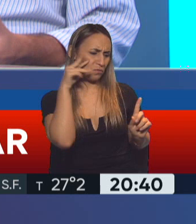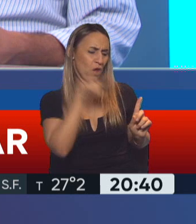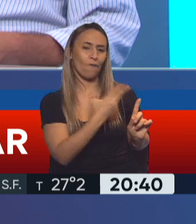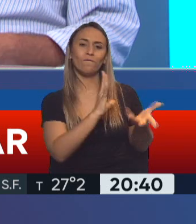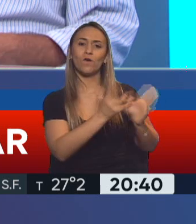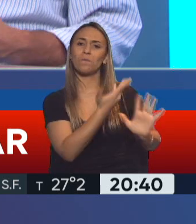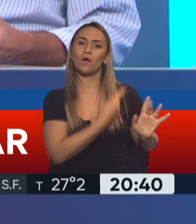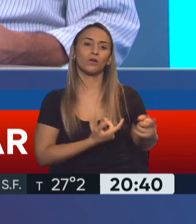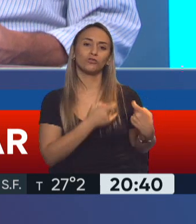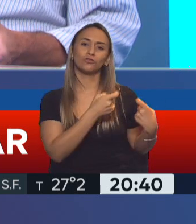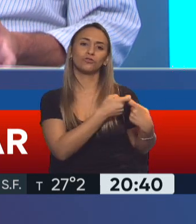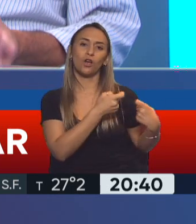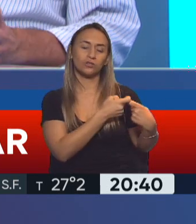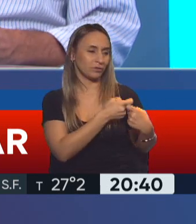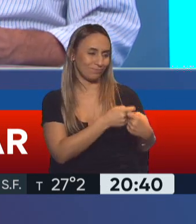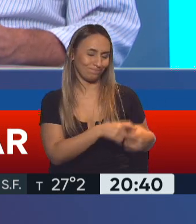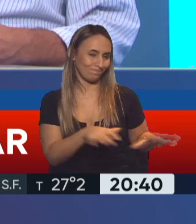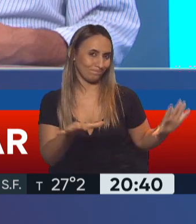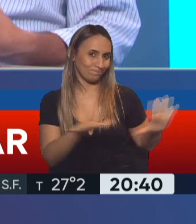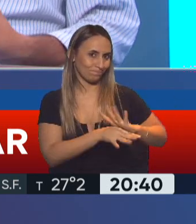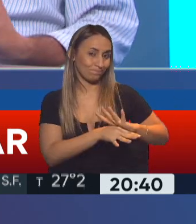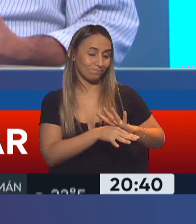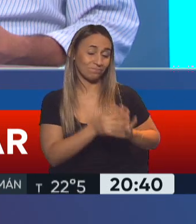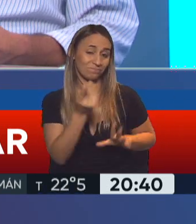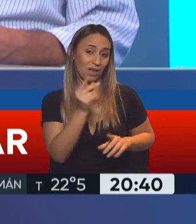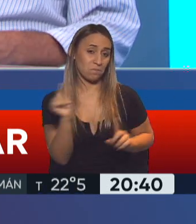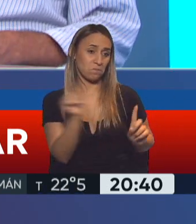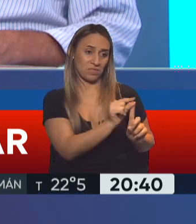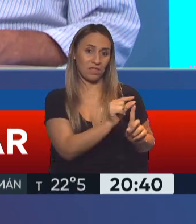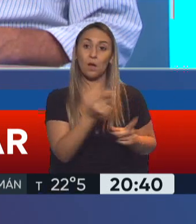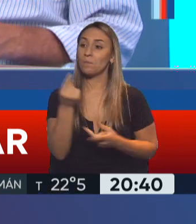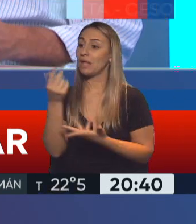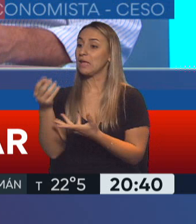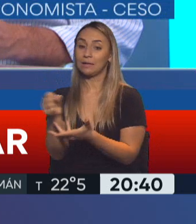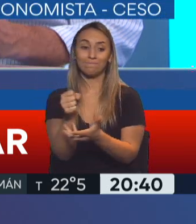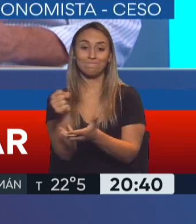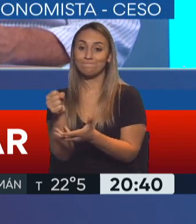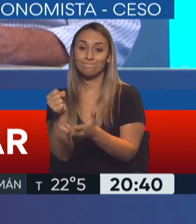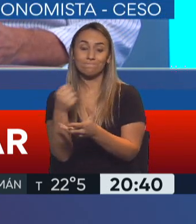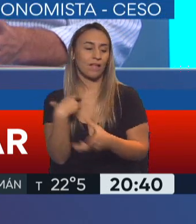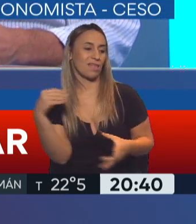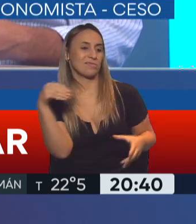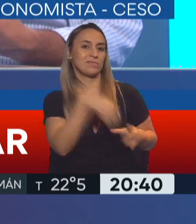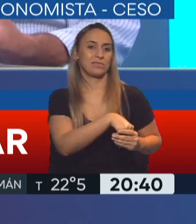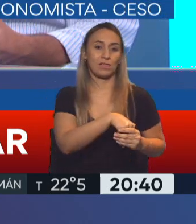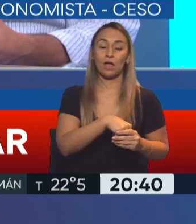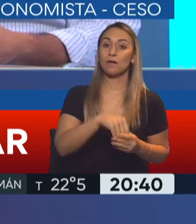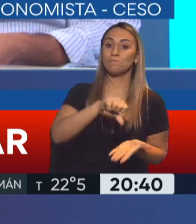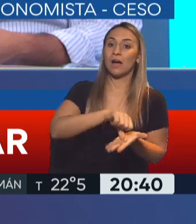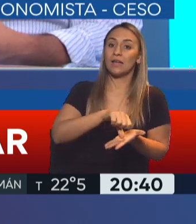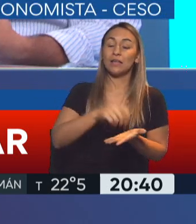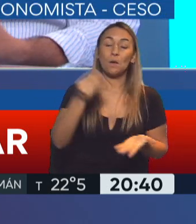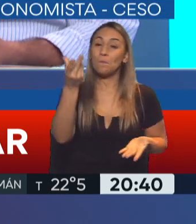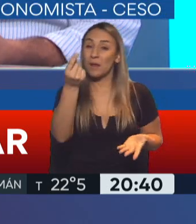un socio perfecto para sus intereses que era meterlo en algún país durante mucho mucho tiempo cuanto más grande era el